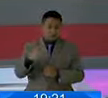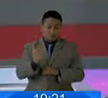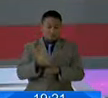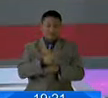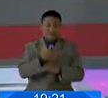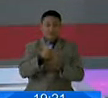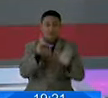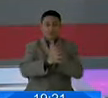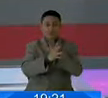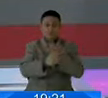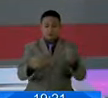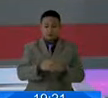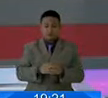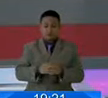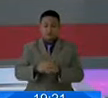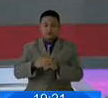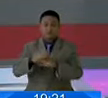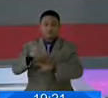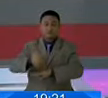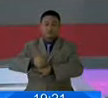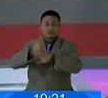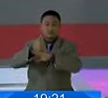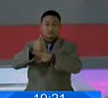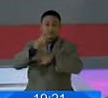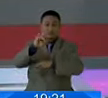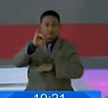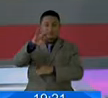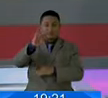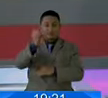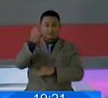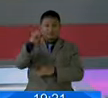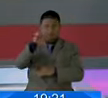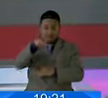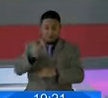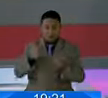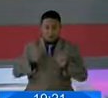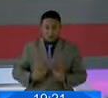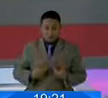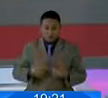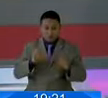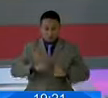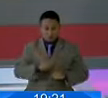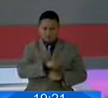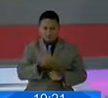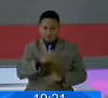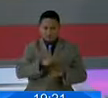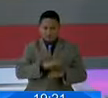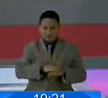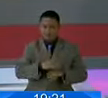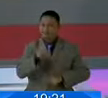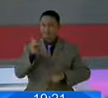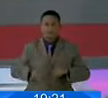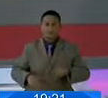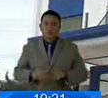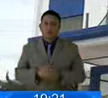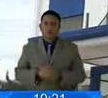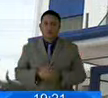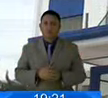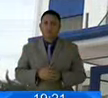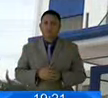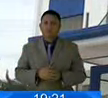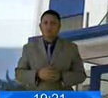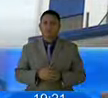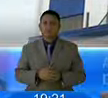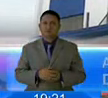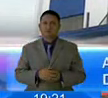director de la DINASET, el coronel Víctor Arauz, informó que por el estado del cadáver no se pudo determinar las causas de la muerte.